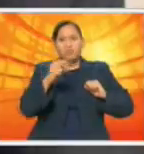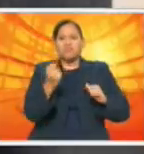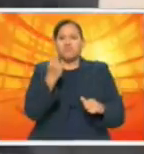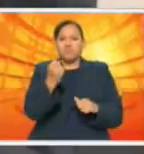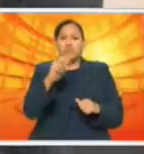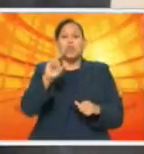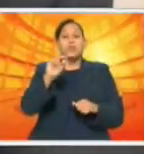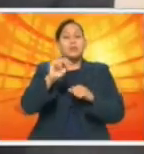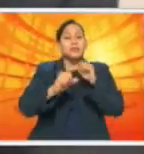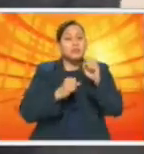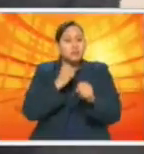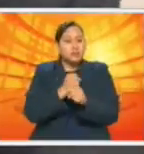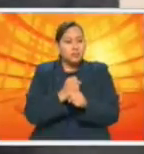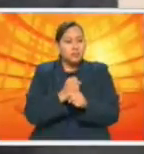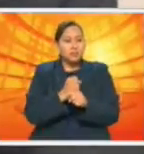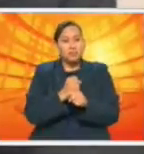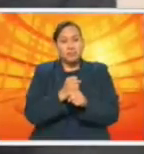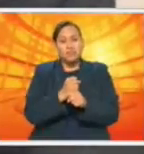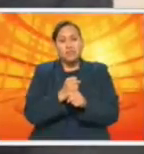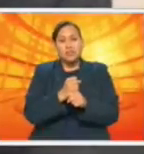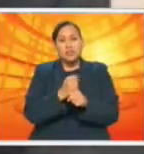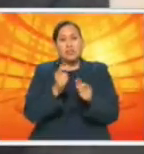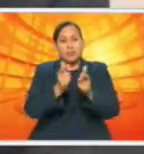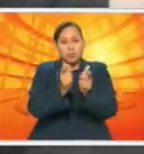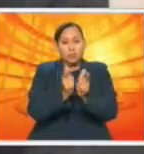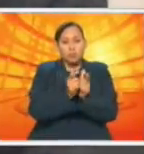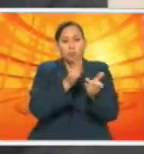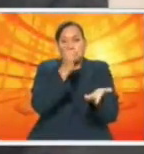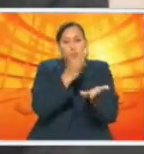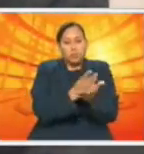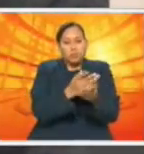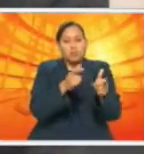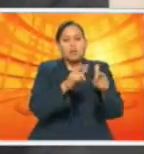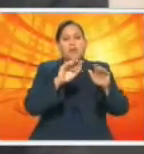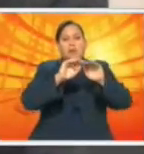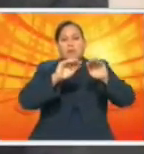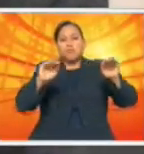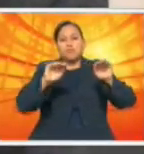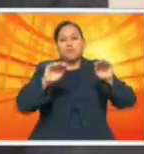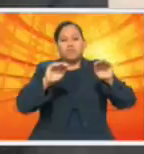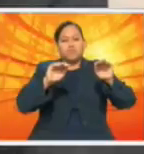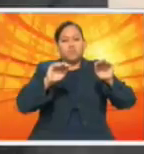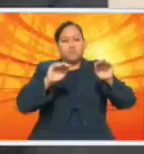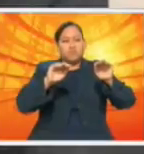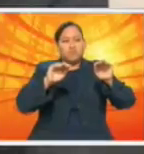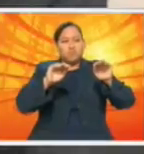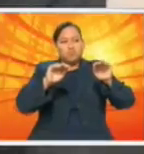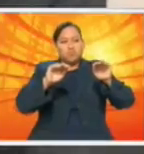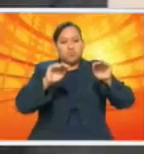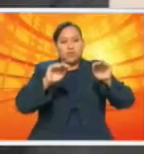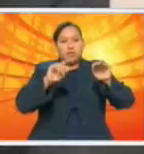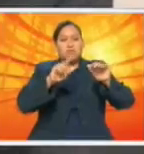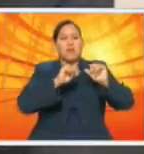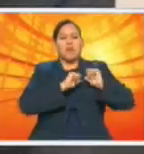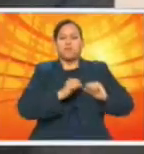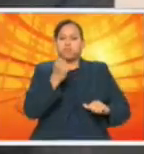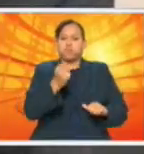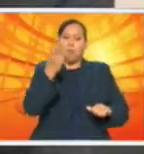sus 80 años de, sí. de partido único de Estado y de democracia perfecta, de